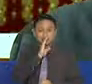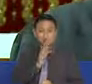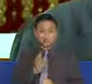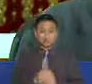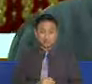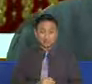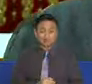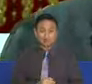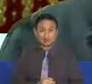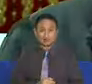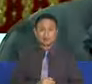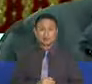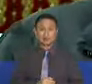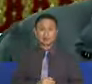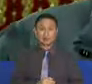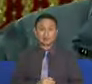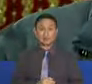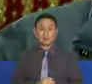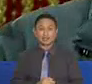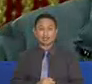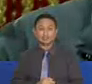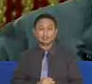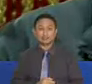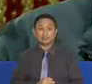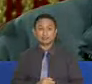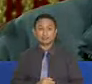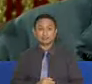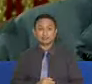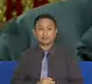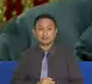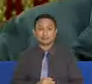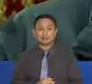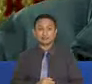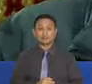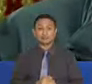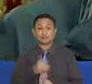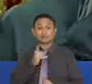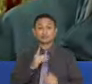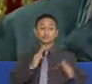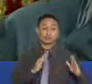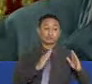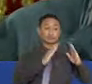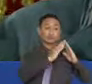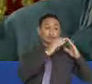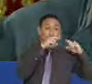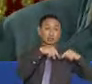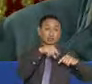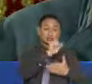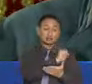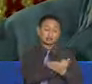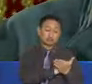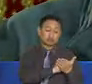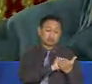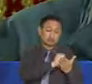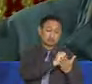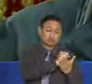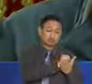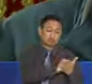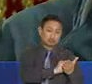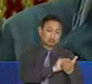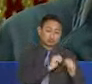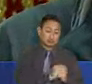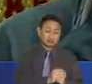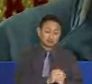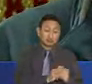imagino existe el una capilla dedicada al Sagrario no entonces este este